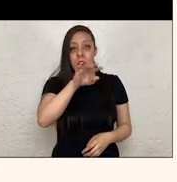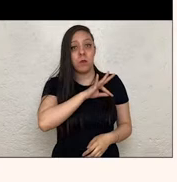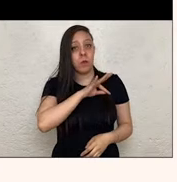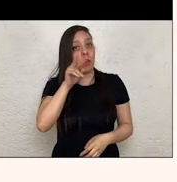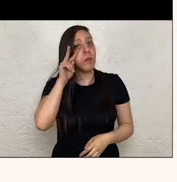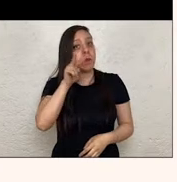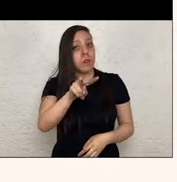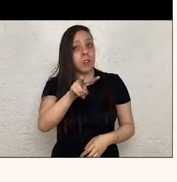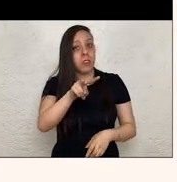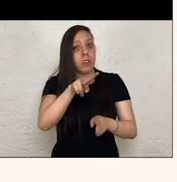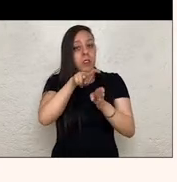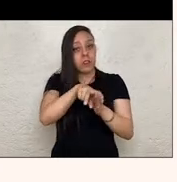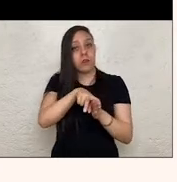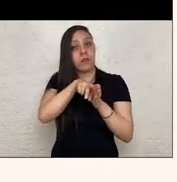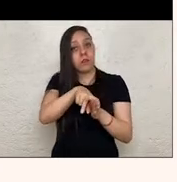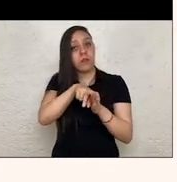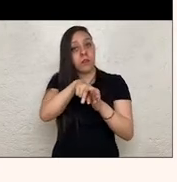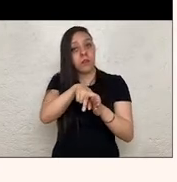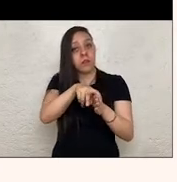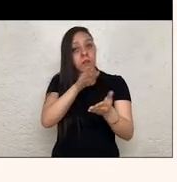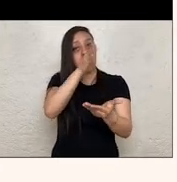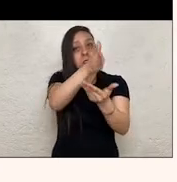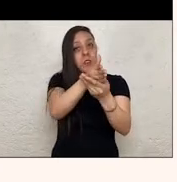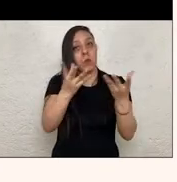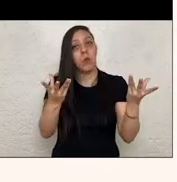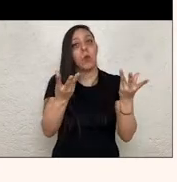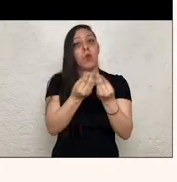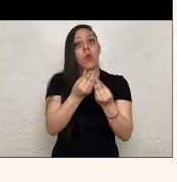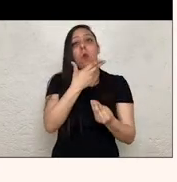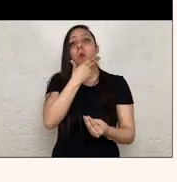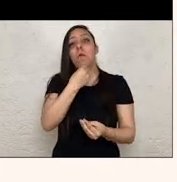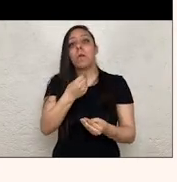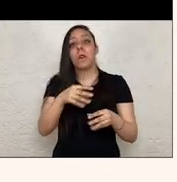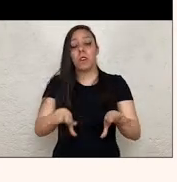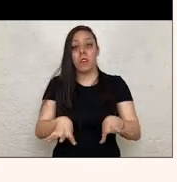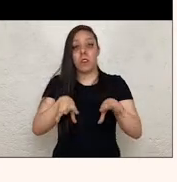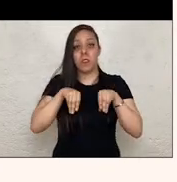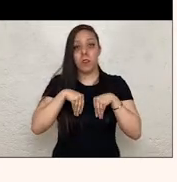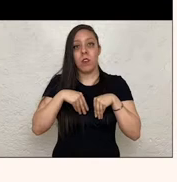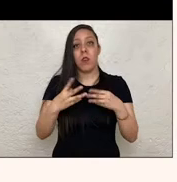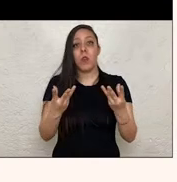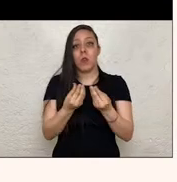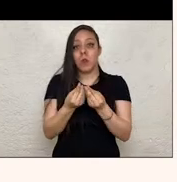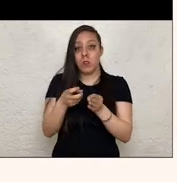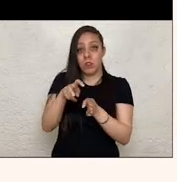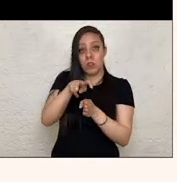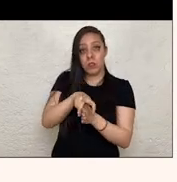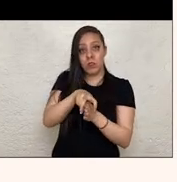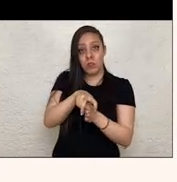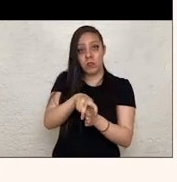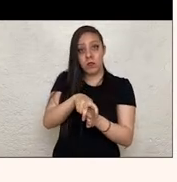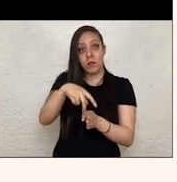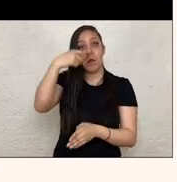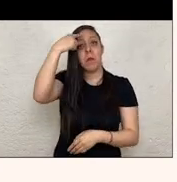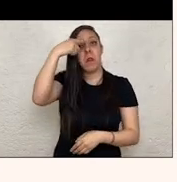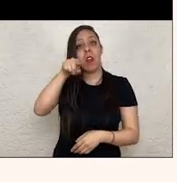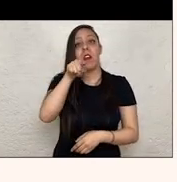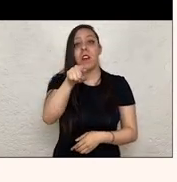Se dirige a la ciudad, el famoso El Dorado, con los conquistadores junto con ella.